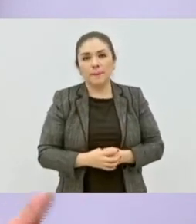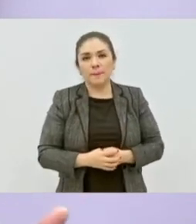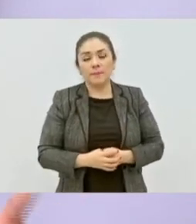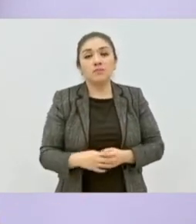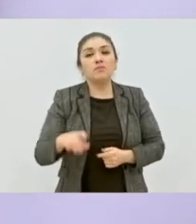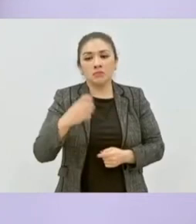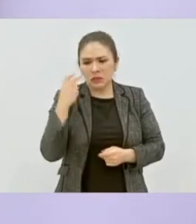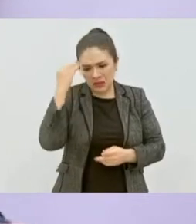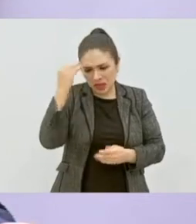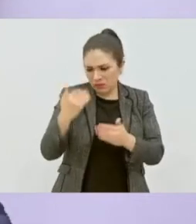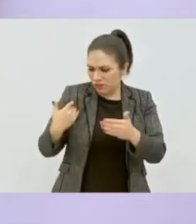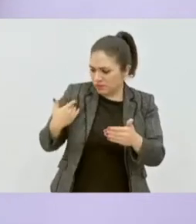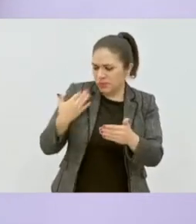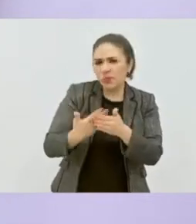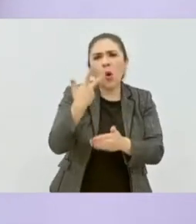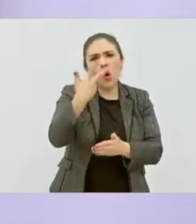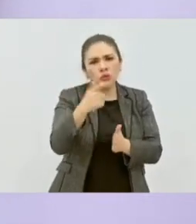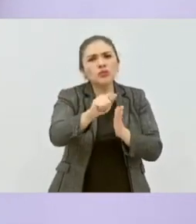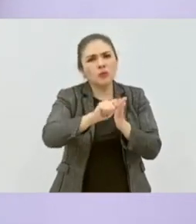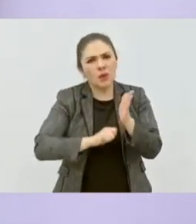en 8 meses